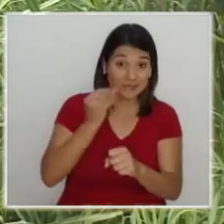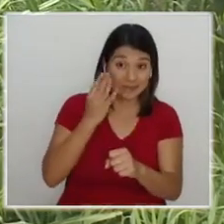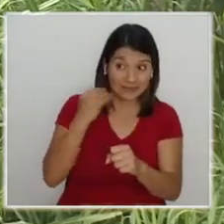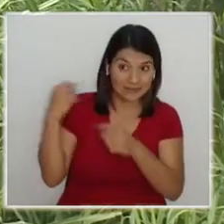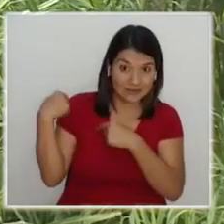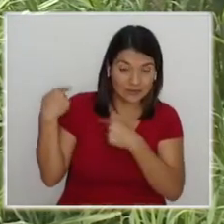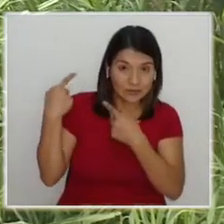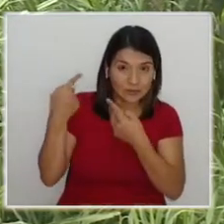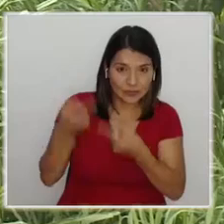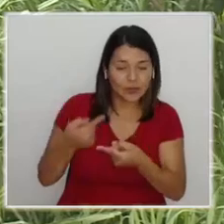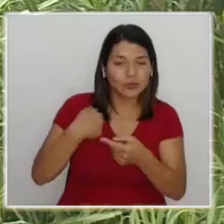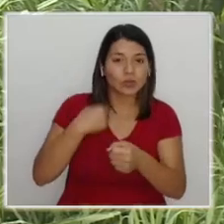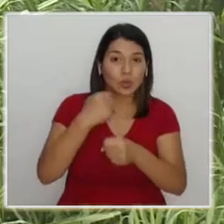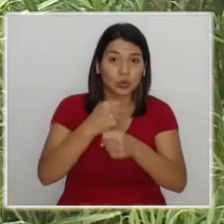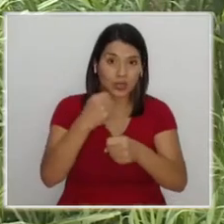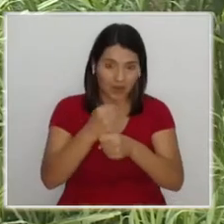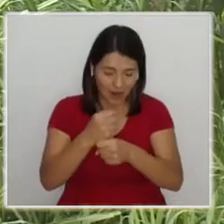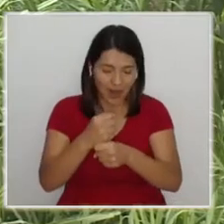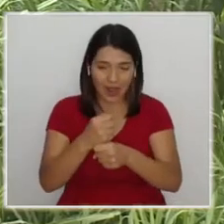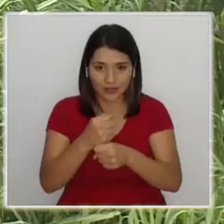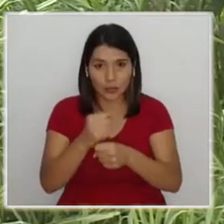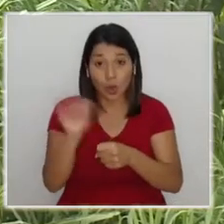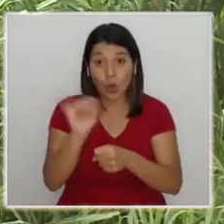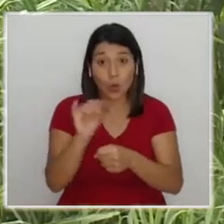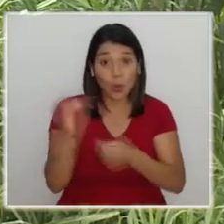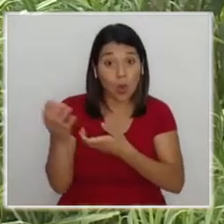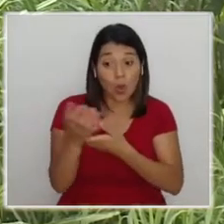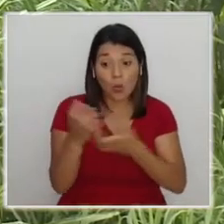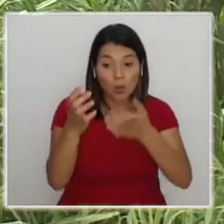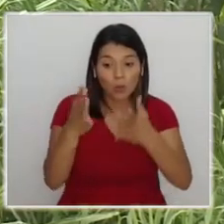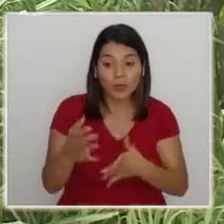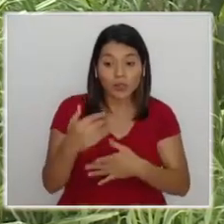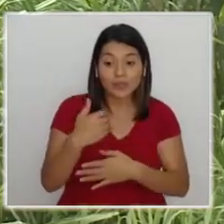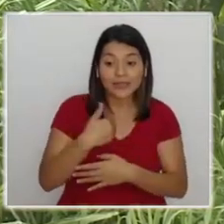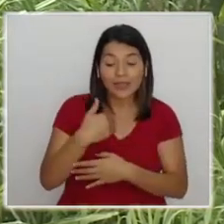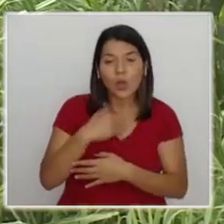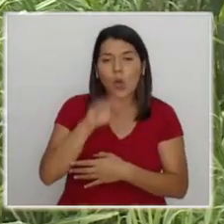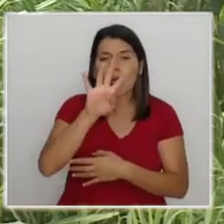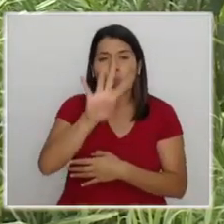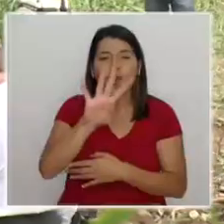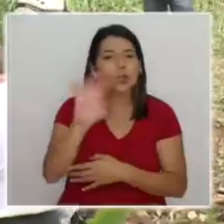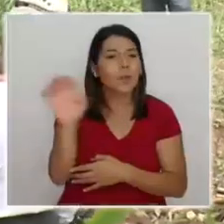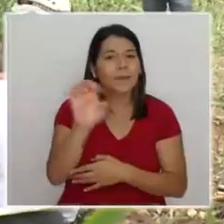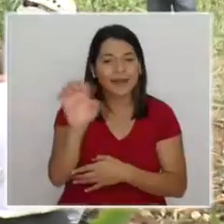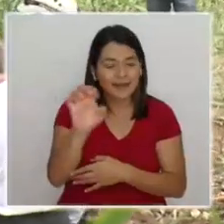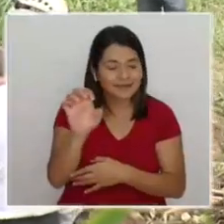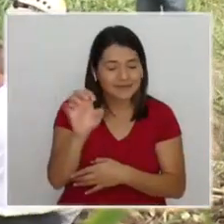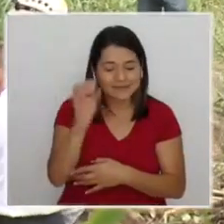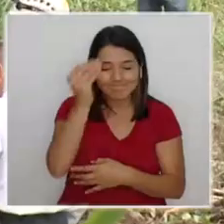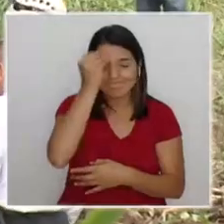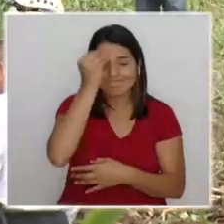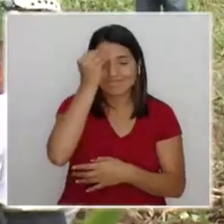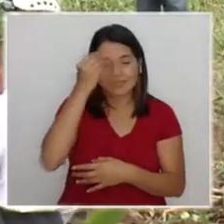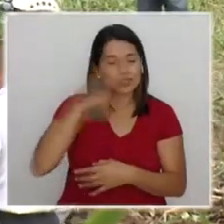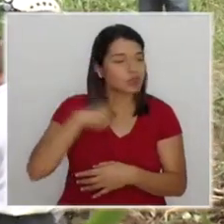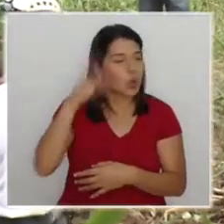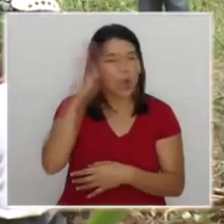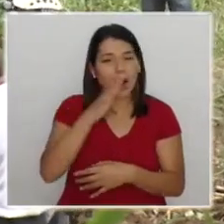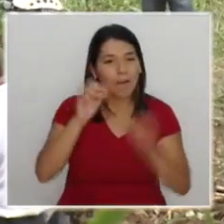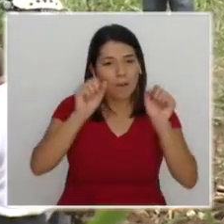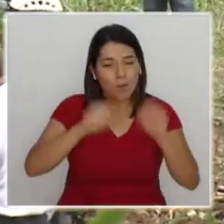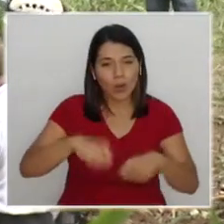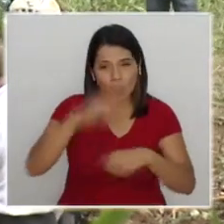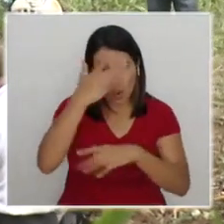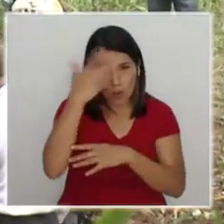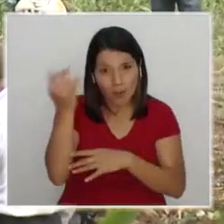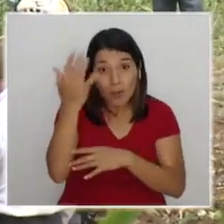de la comunidad, del pueblo de Costa Rica, 4 emergencias que definitivamente yo jamás podré olvidar. Por la magnitud, por